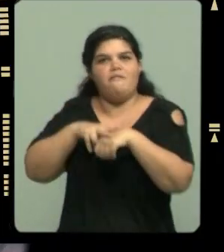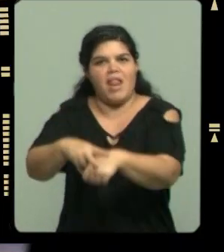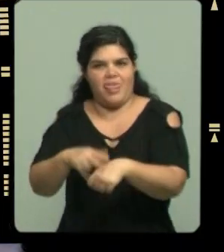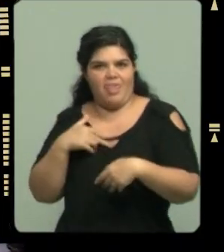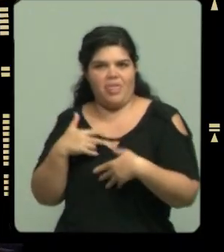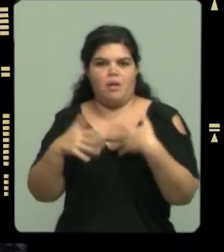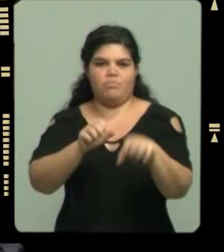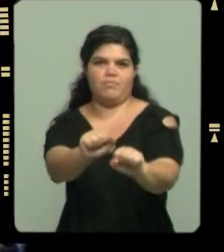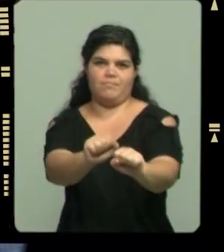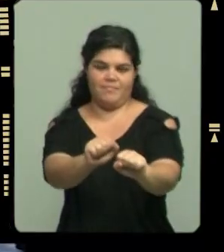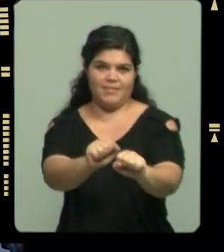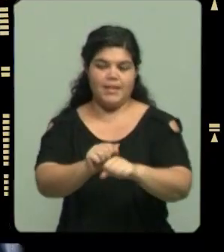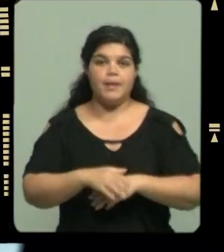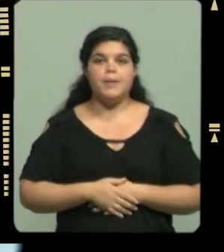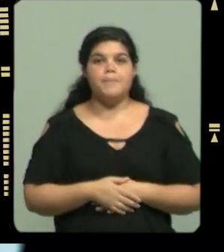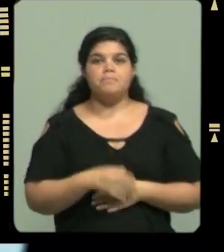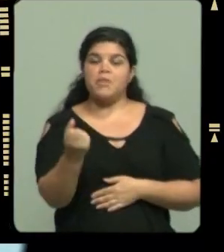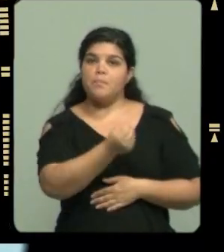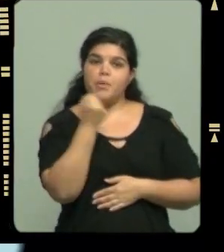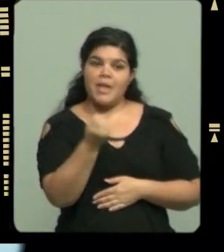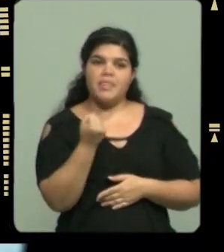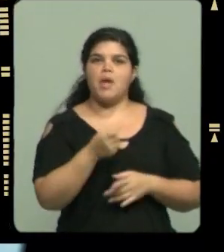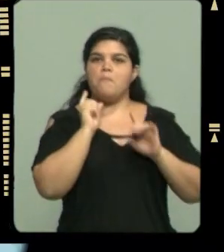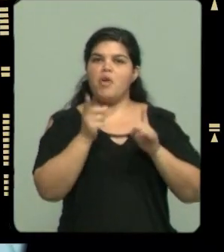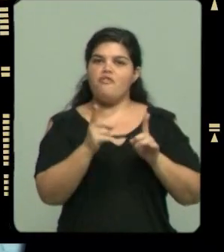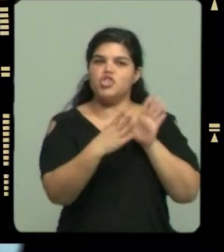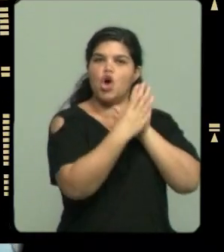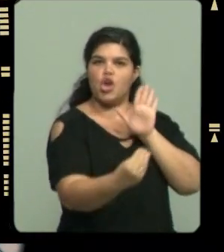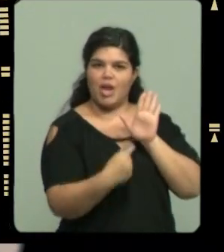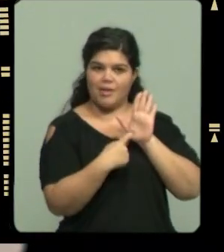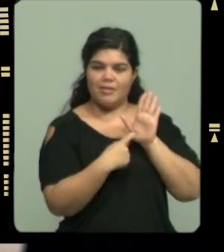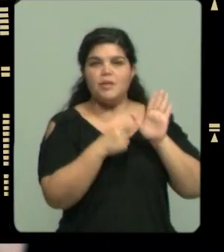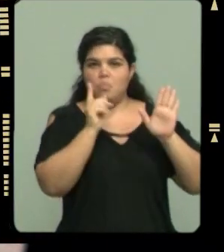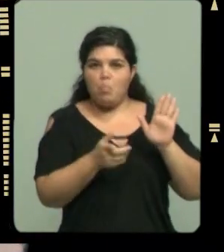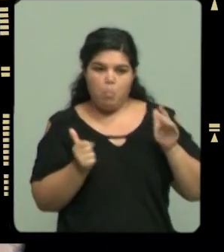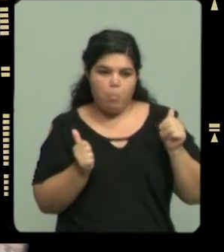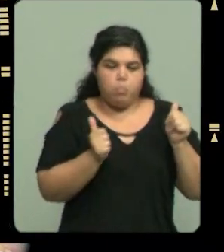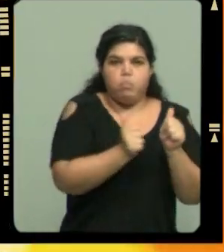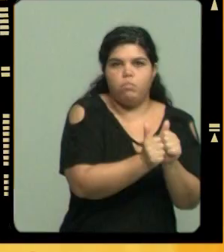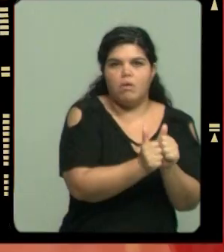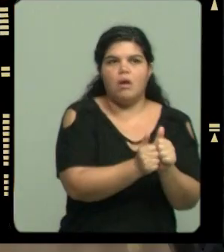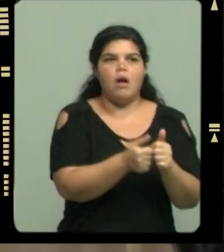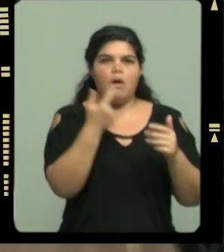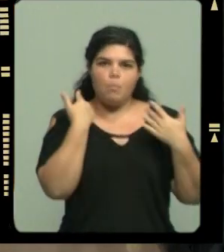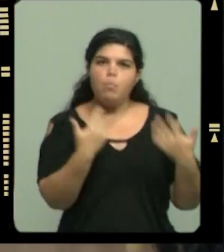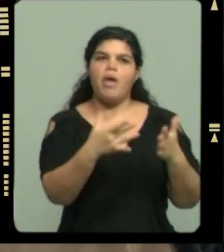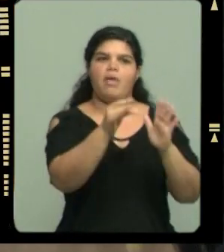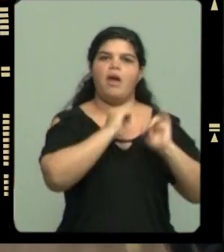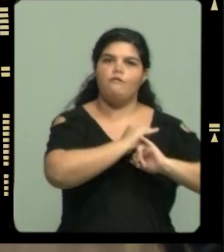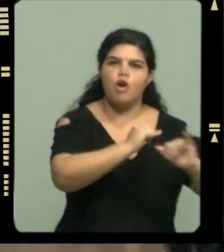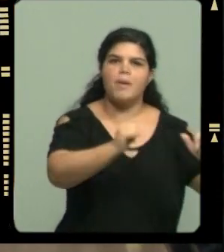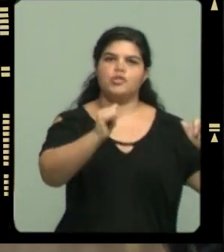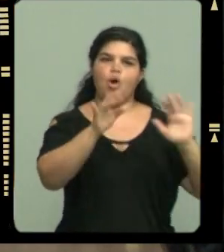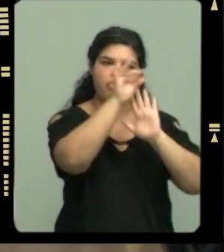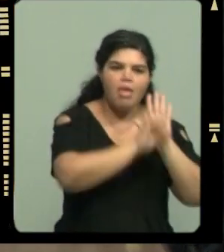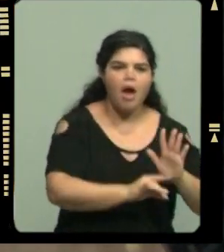desarrollar este producto académico junto con sus profesores referentes adquiere esos conocimientos de sostenibilidad y datos y